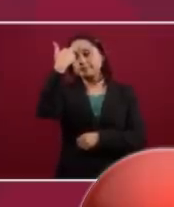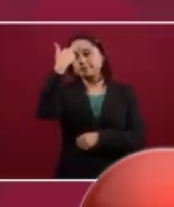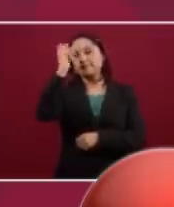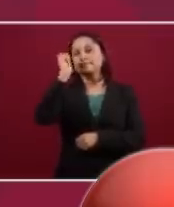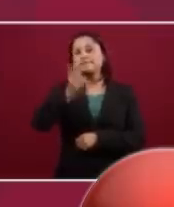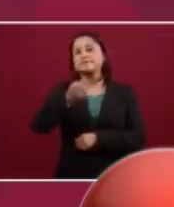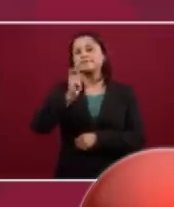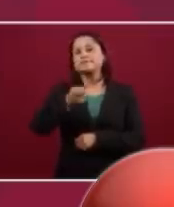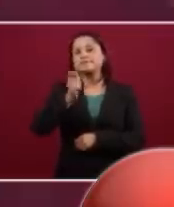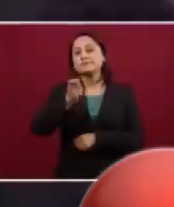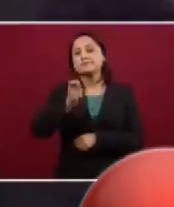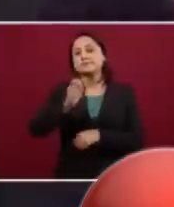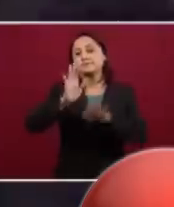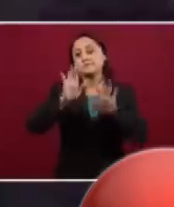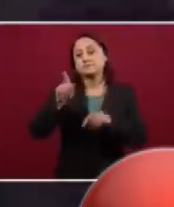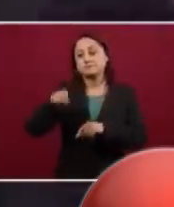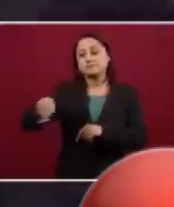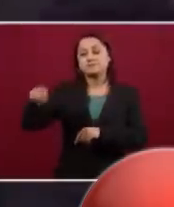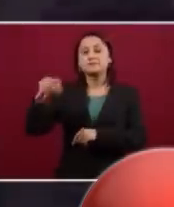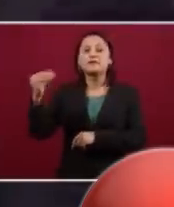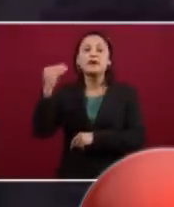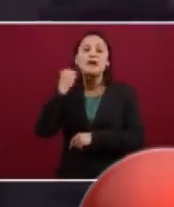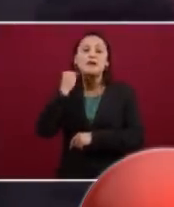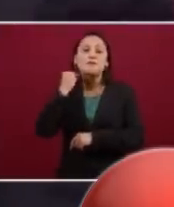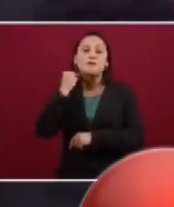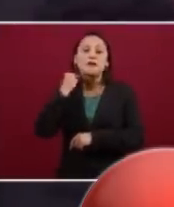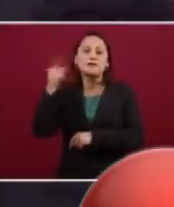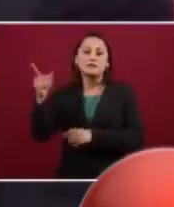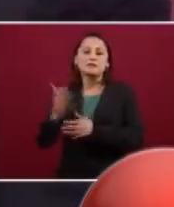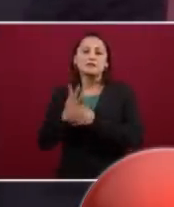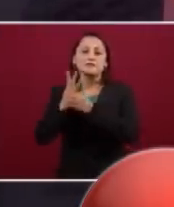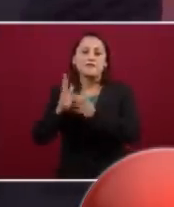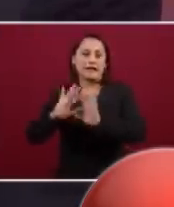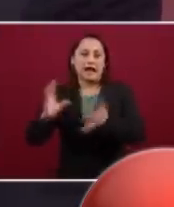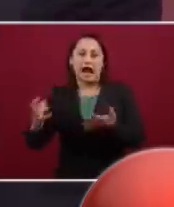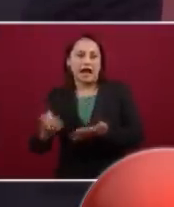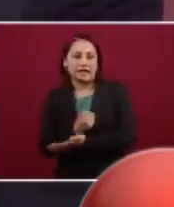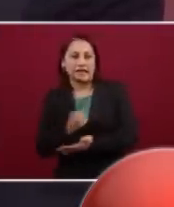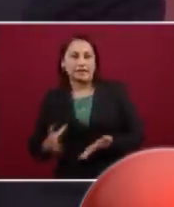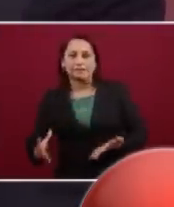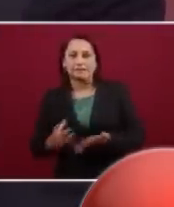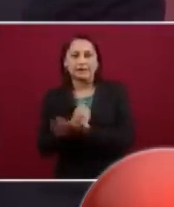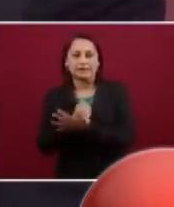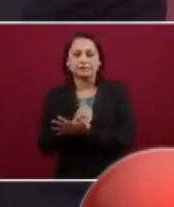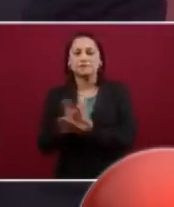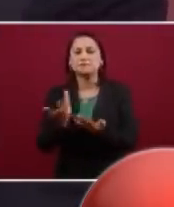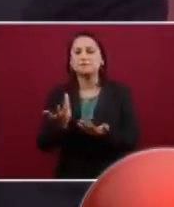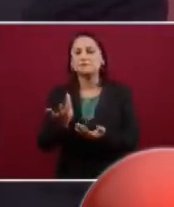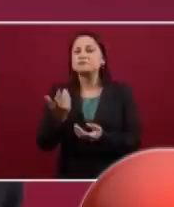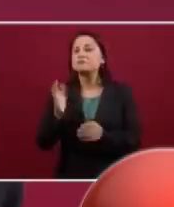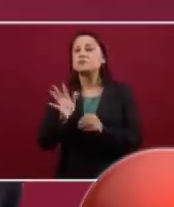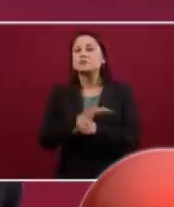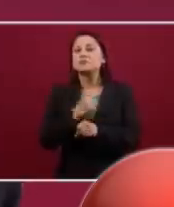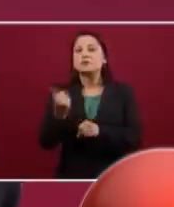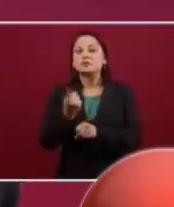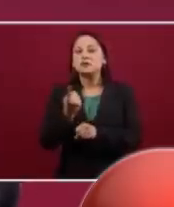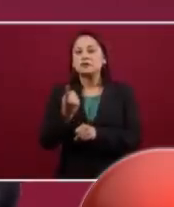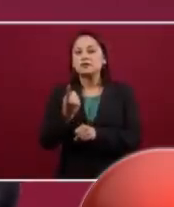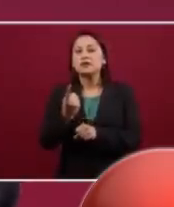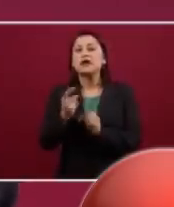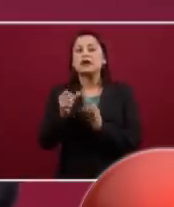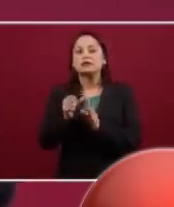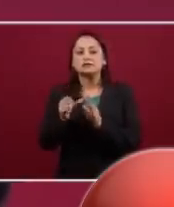como dicen los abogados, ya que andamos en este terreno, hay que andar leyendo el artículo.